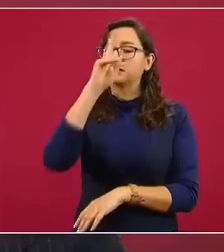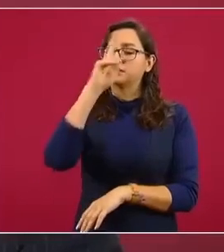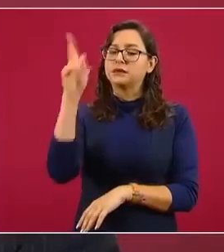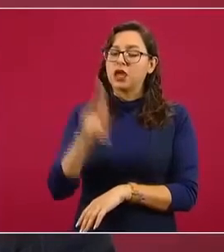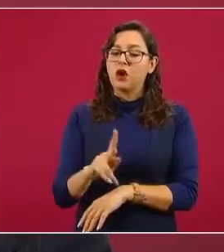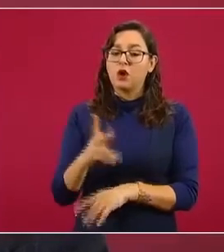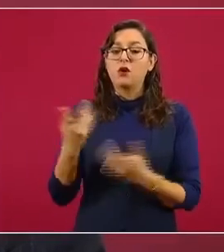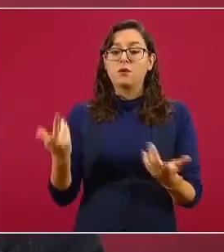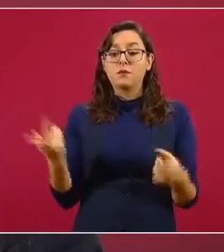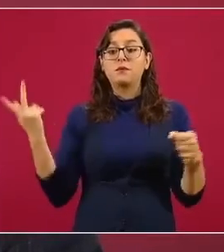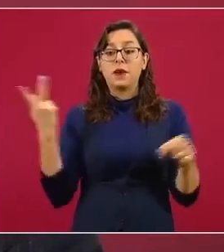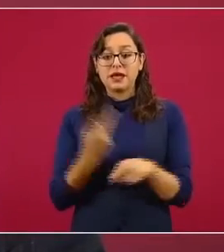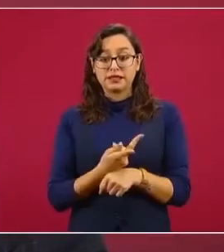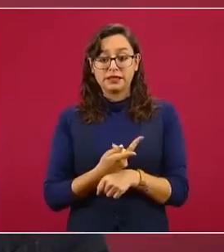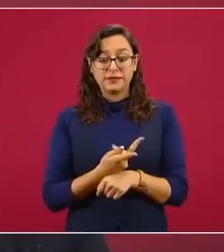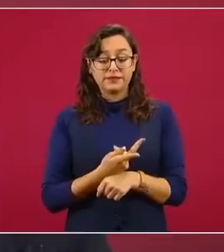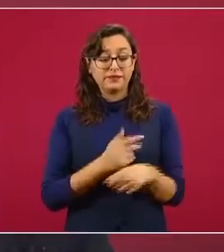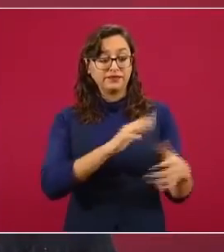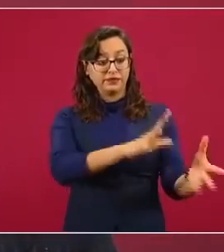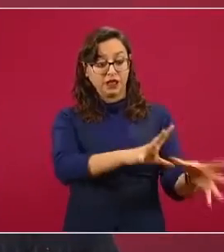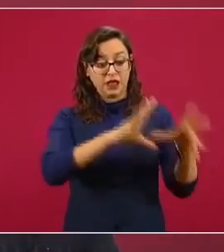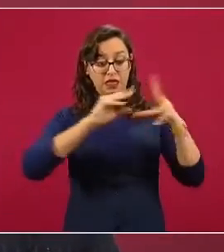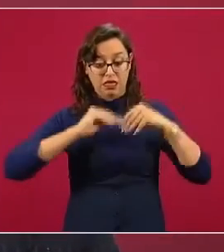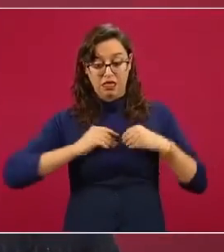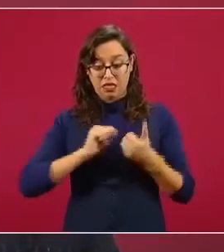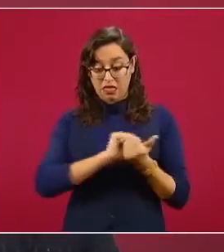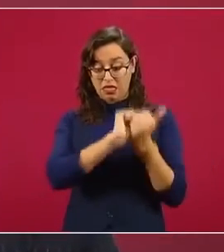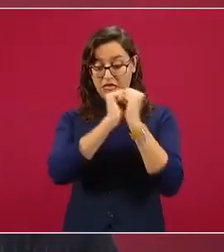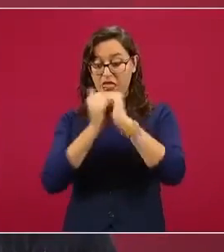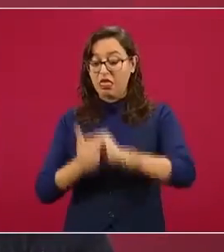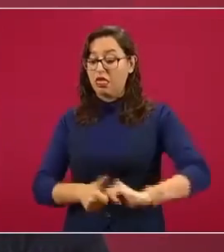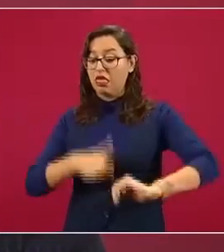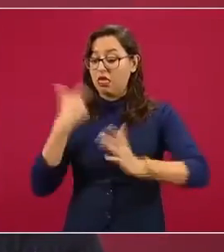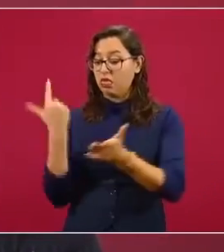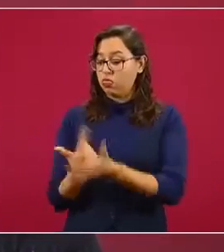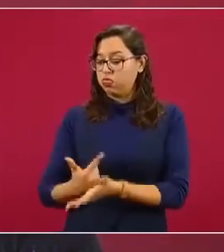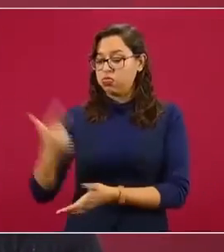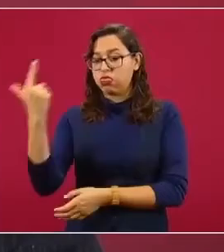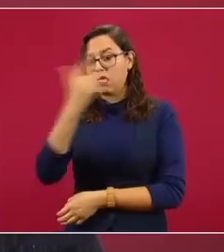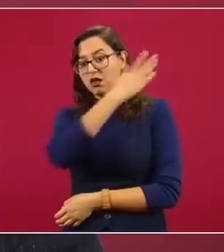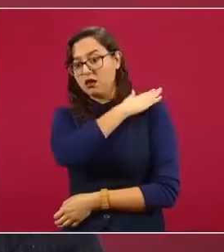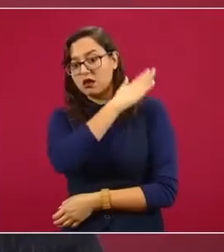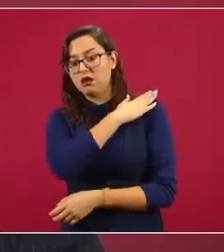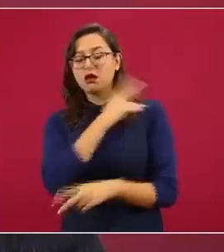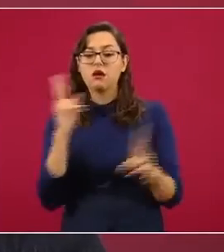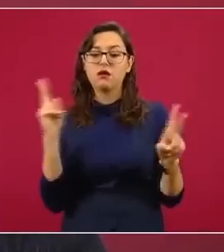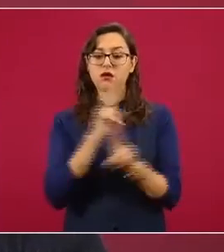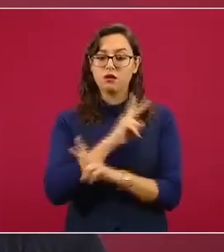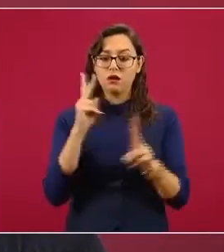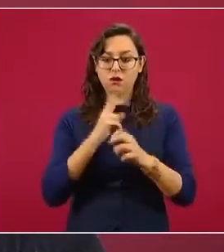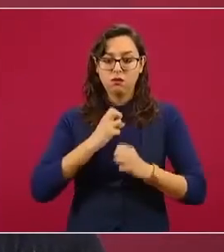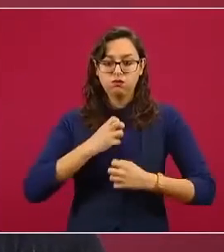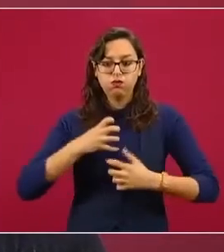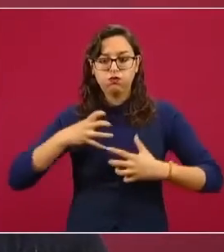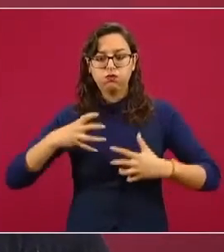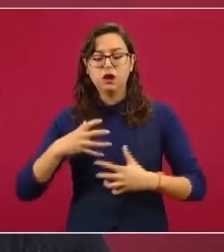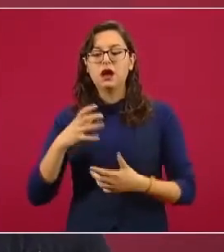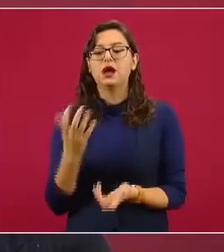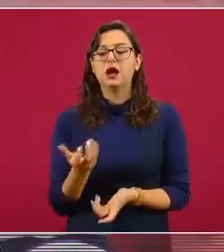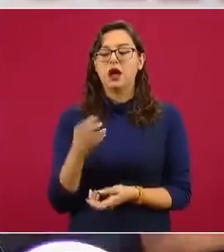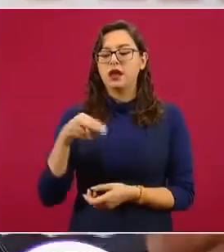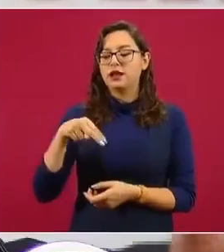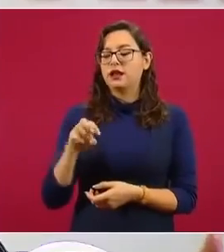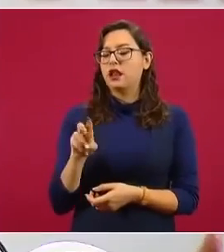enfermedad que causa neumonía, inflamación de los pulmones, un importante daño que impide que las personas puedan